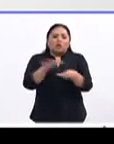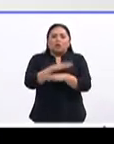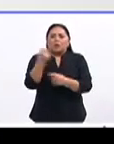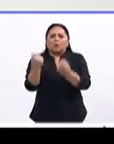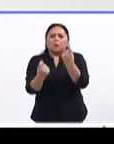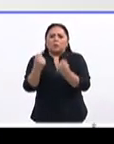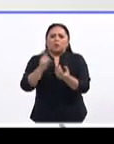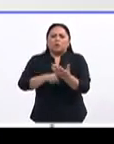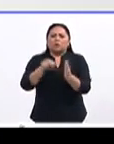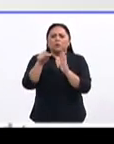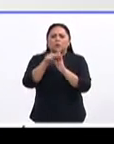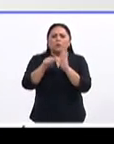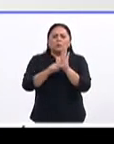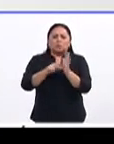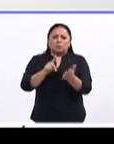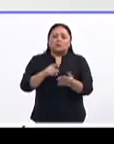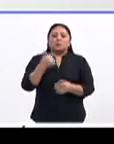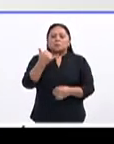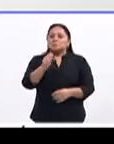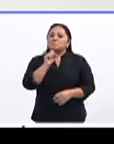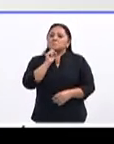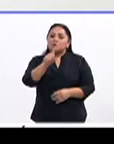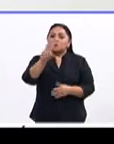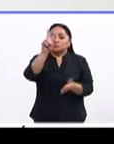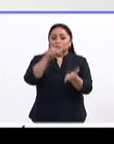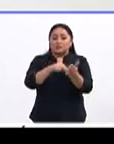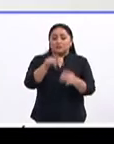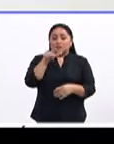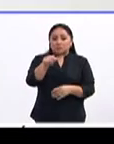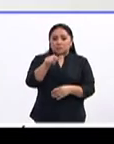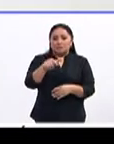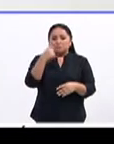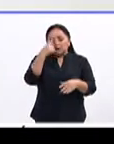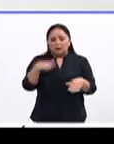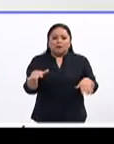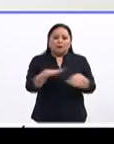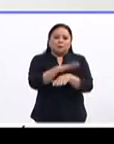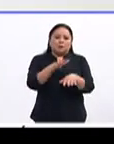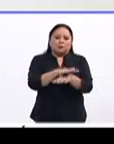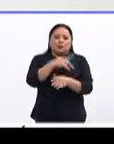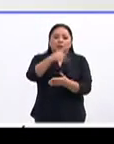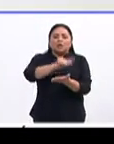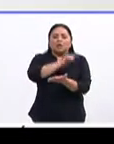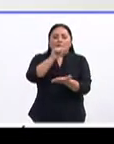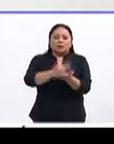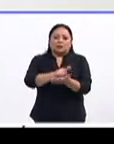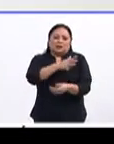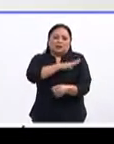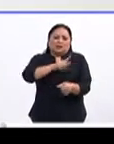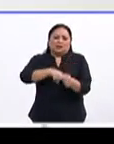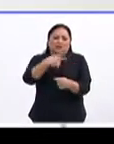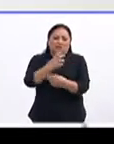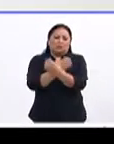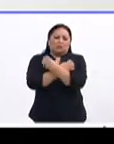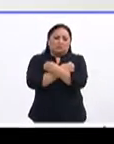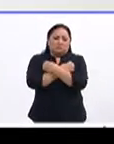algunas de las normas, y también en 2017 cambiaron la Ley General de